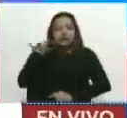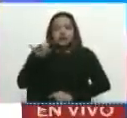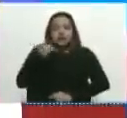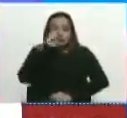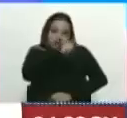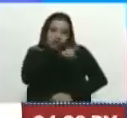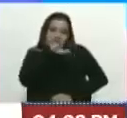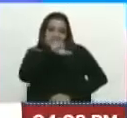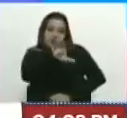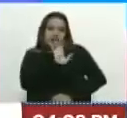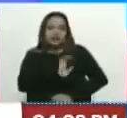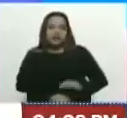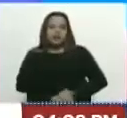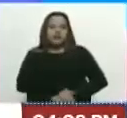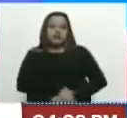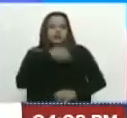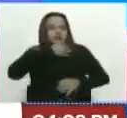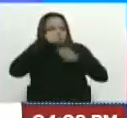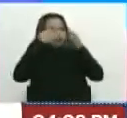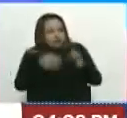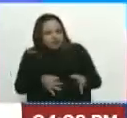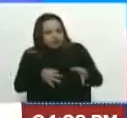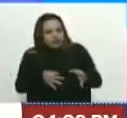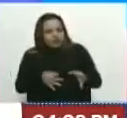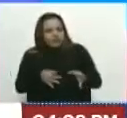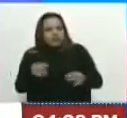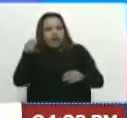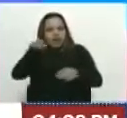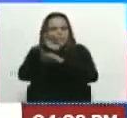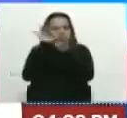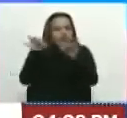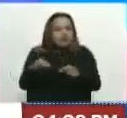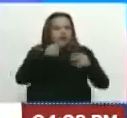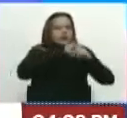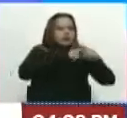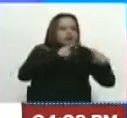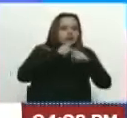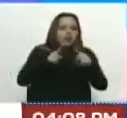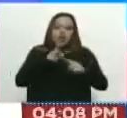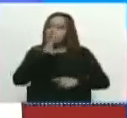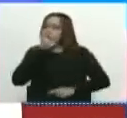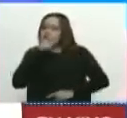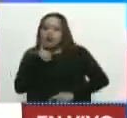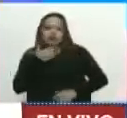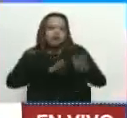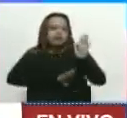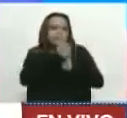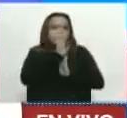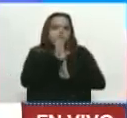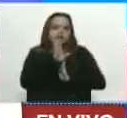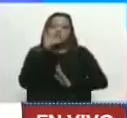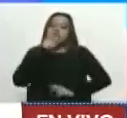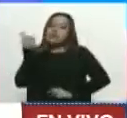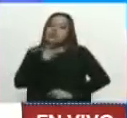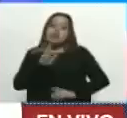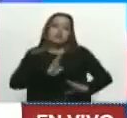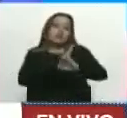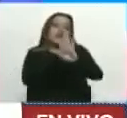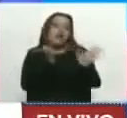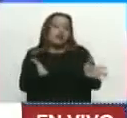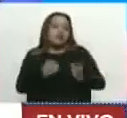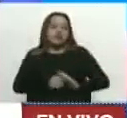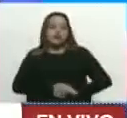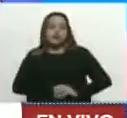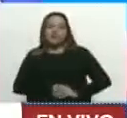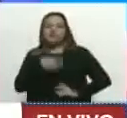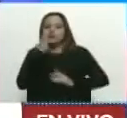país la certeza de que estos modelos alternativos no funcionan, no sería necesario bloquearlos. Habría